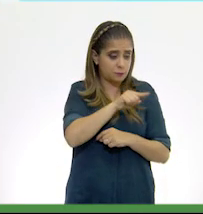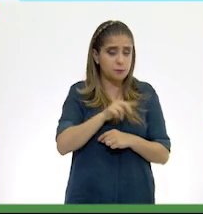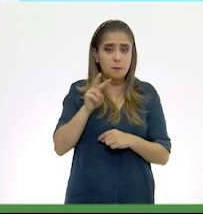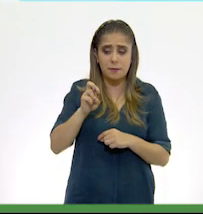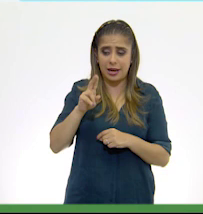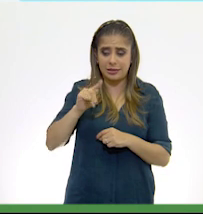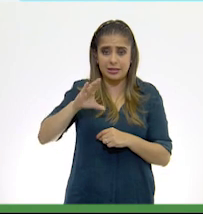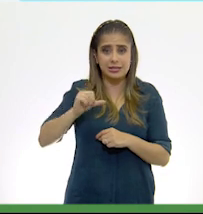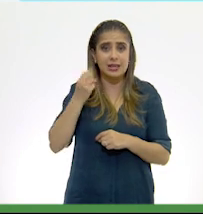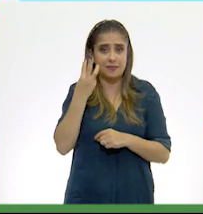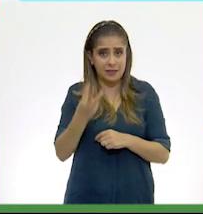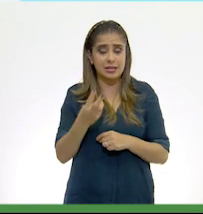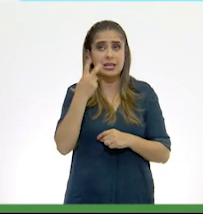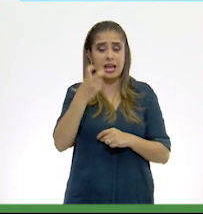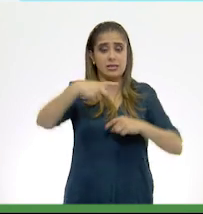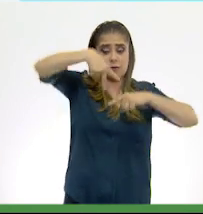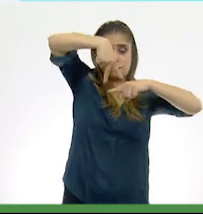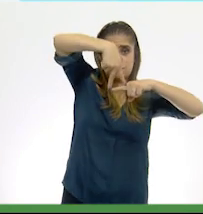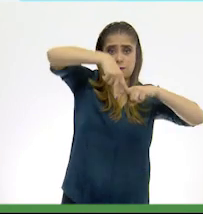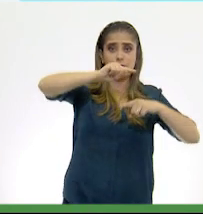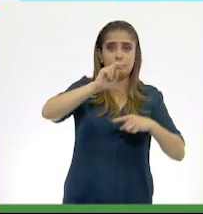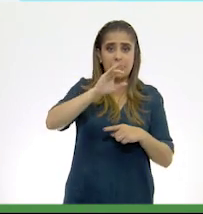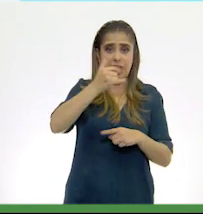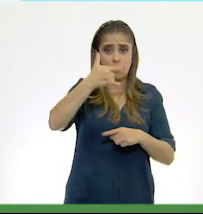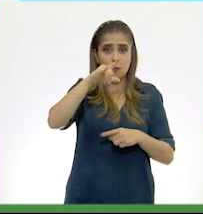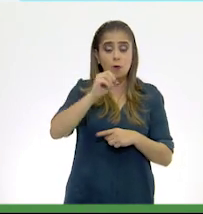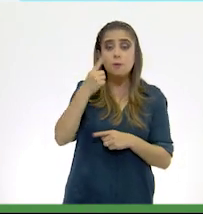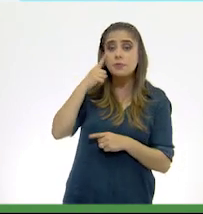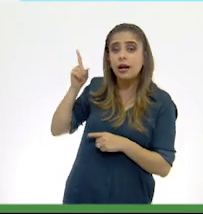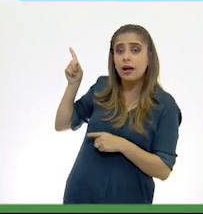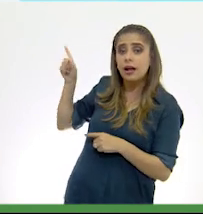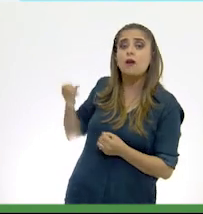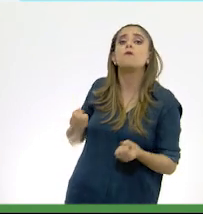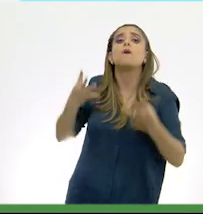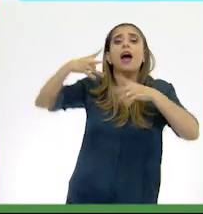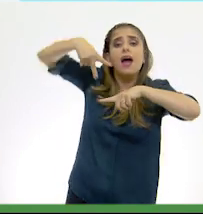¿Podemos encontrar triángulos a nuestro alrededor? Observa.